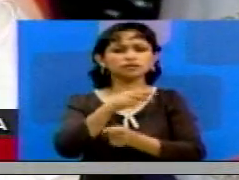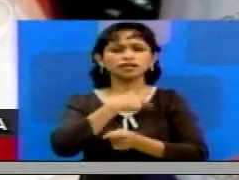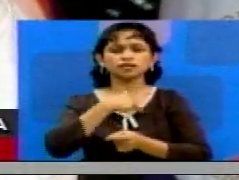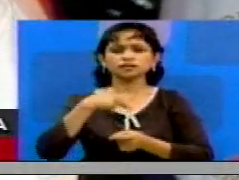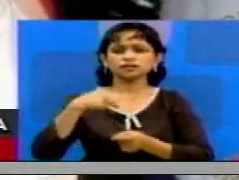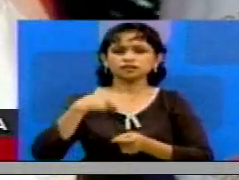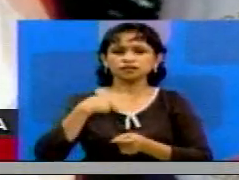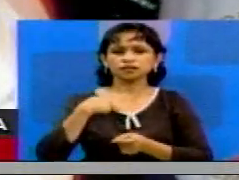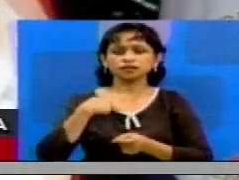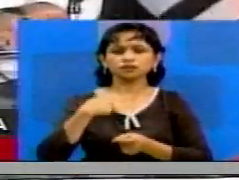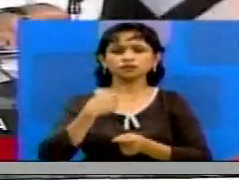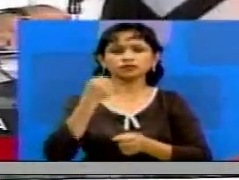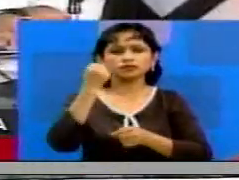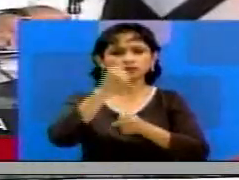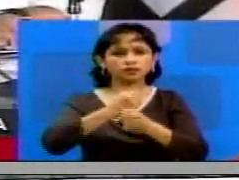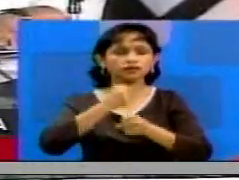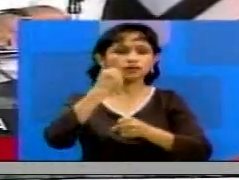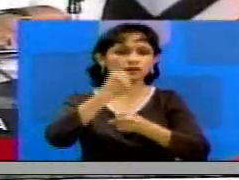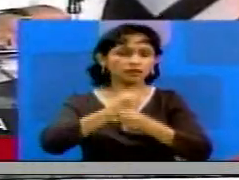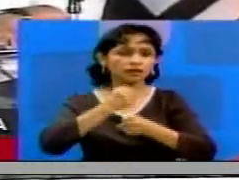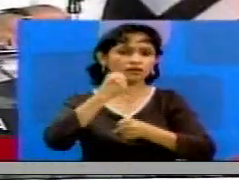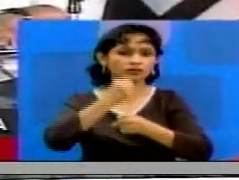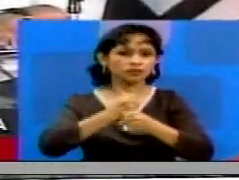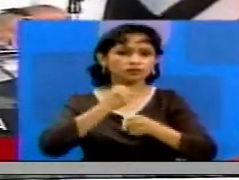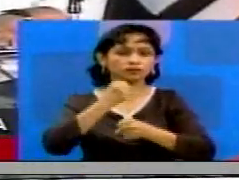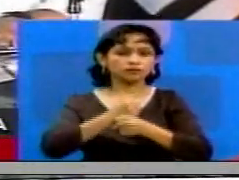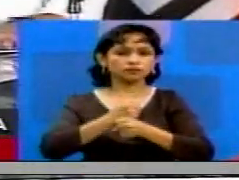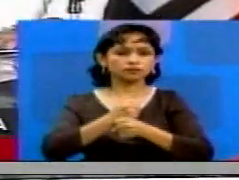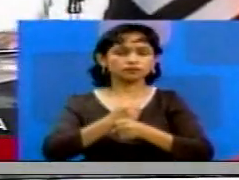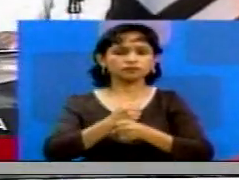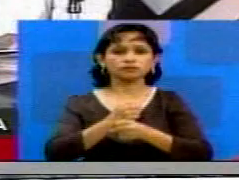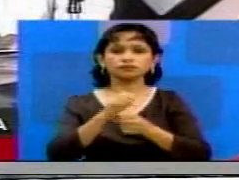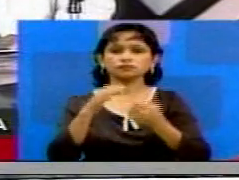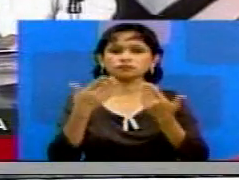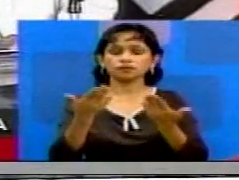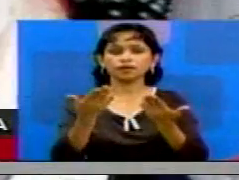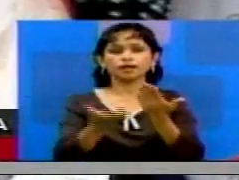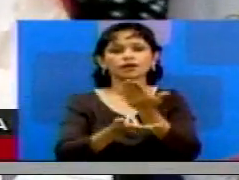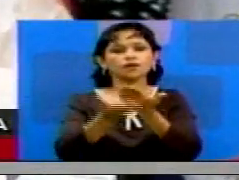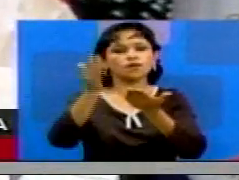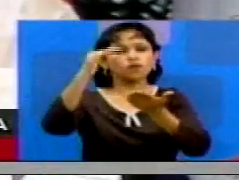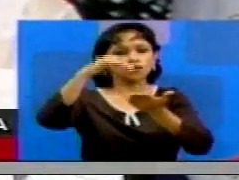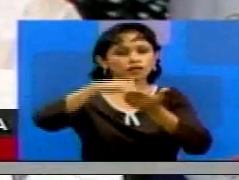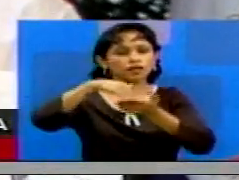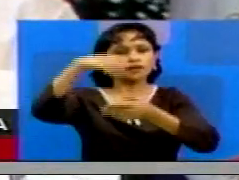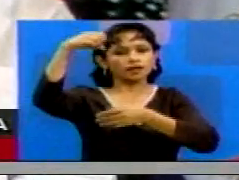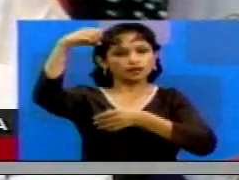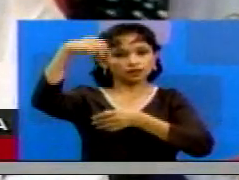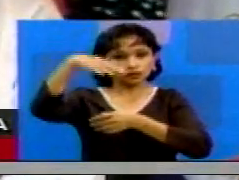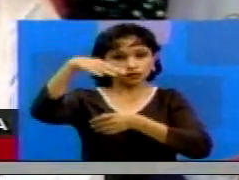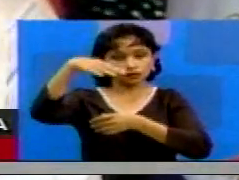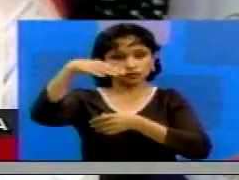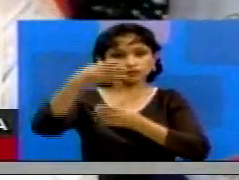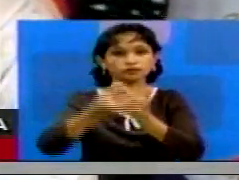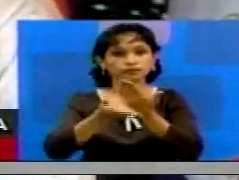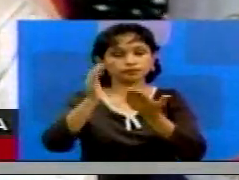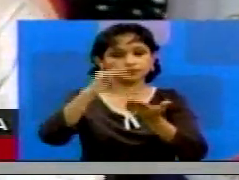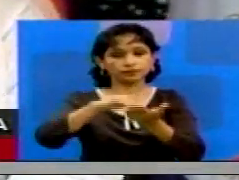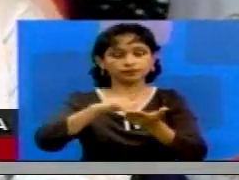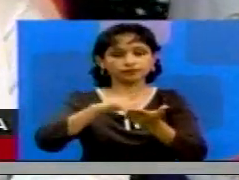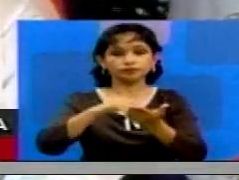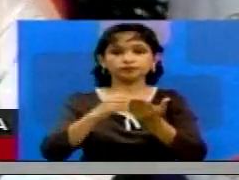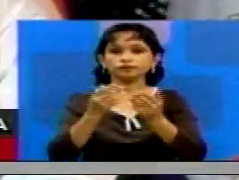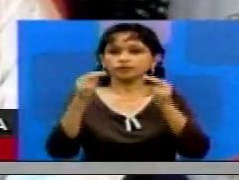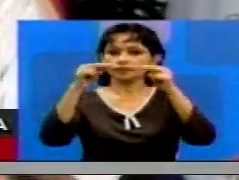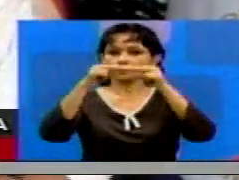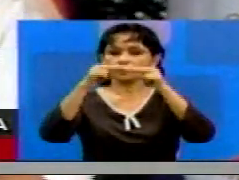realizando labores para restablecer la energía, el servicio de